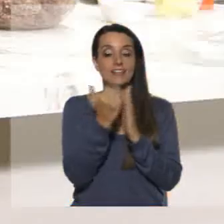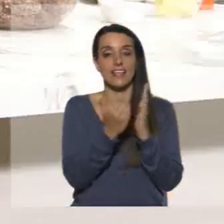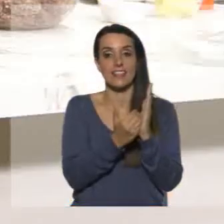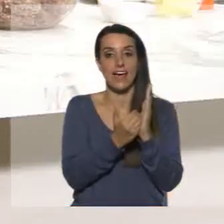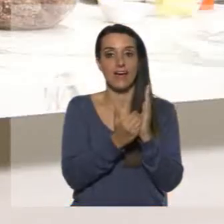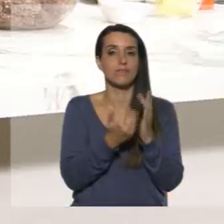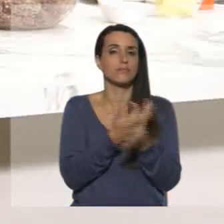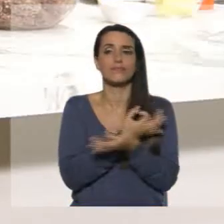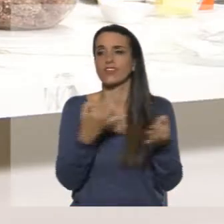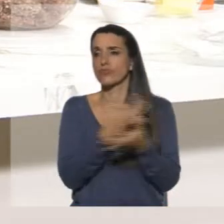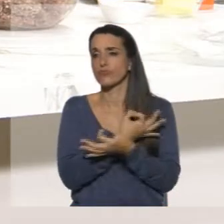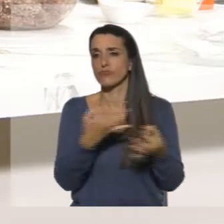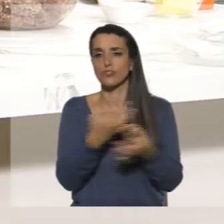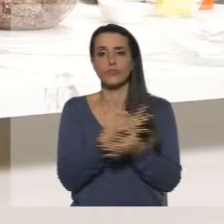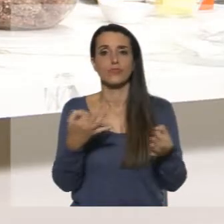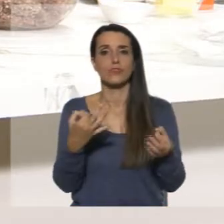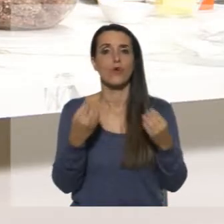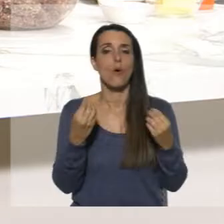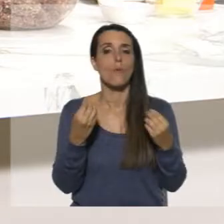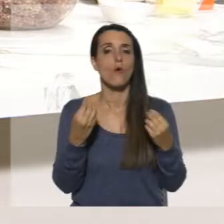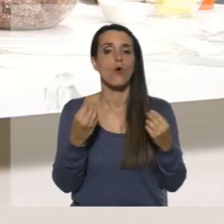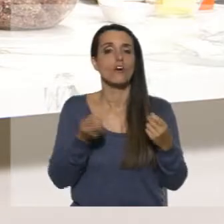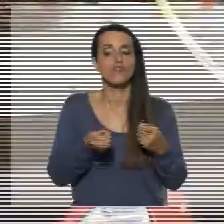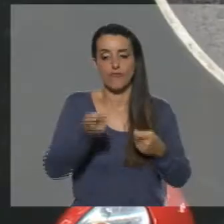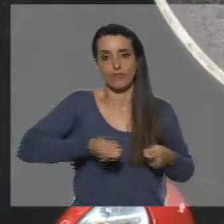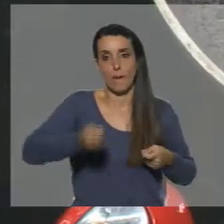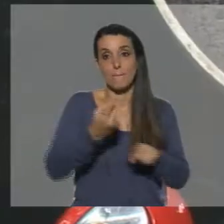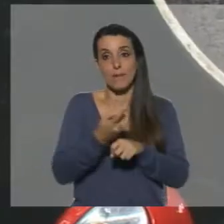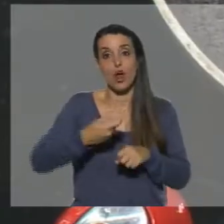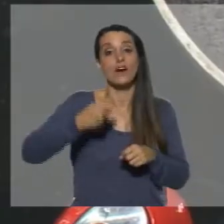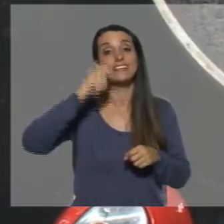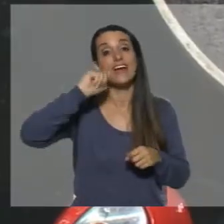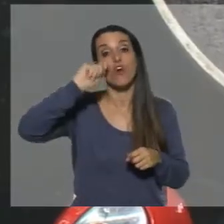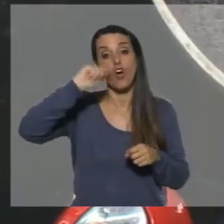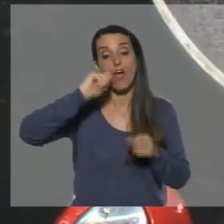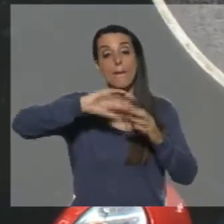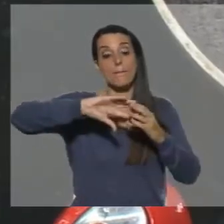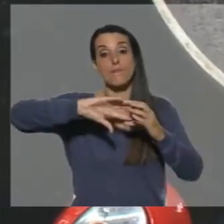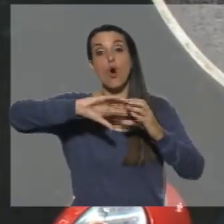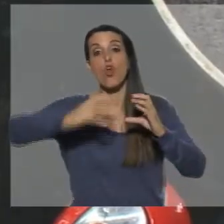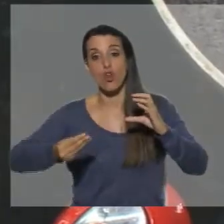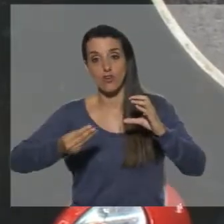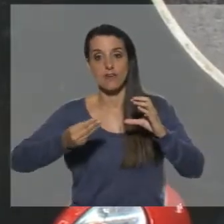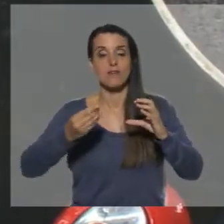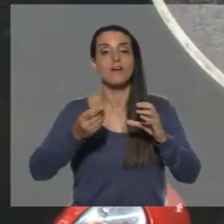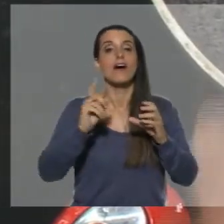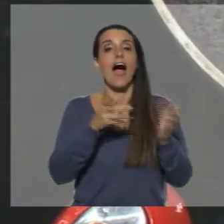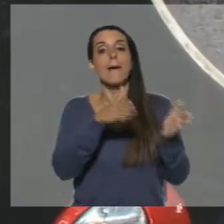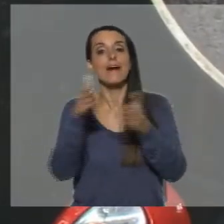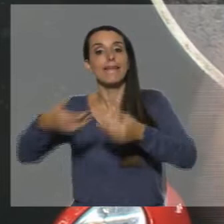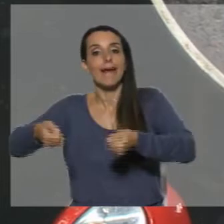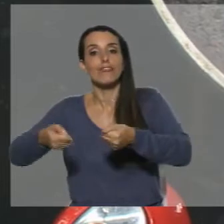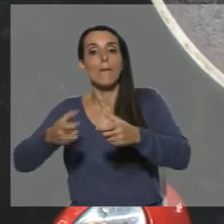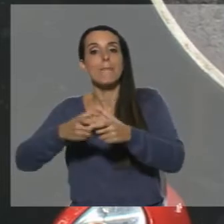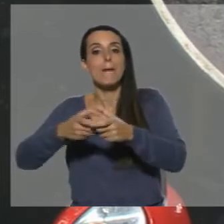receta? Espectacular. Estamos ¿sí? arrancando, ¿sí? como dijimos, a hacer el sofrito. Bien. La cebolla de morrón, por acá tenemos las papas, los huevos duros que están hirviendo.